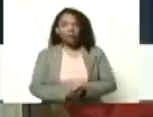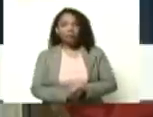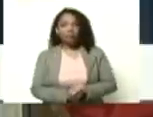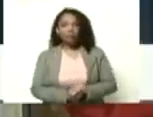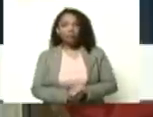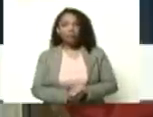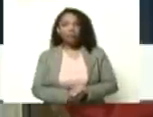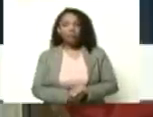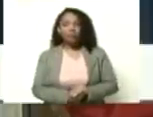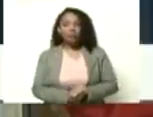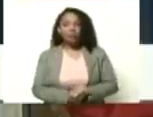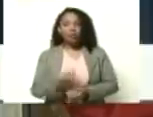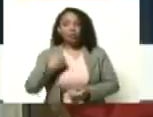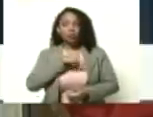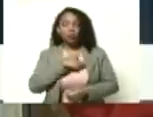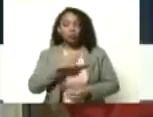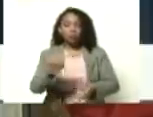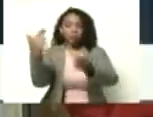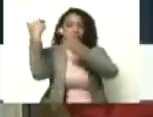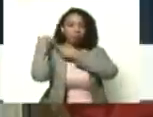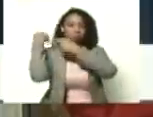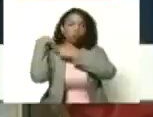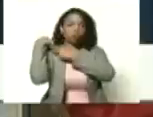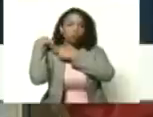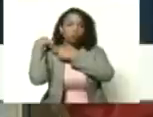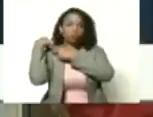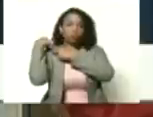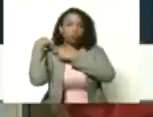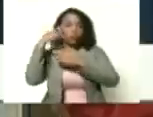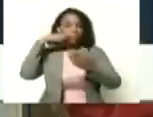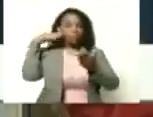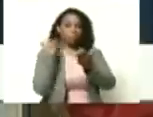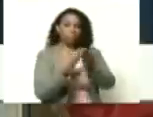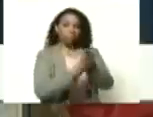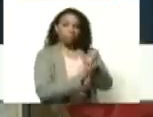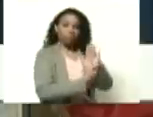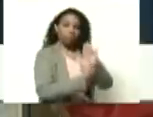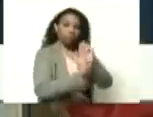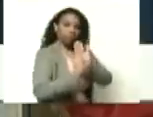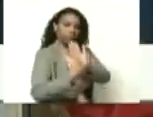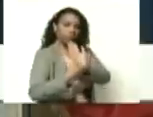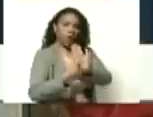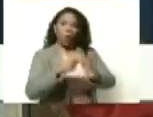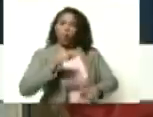tal como nos corresponde con pruebas irrefutables